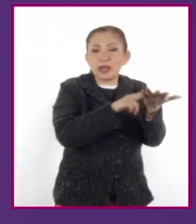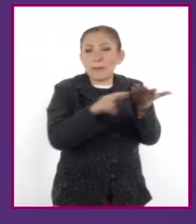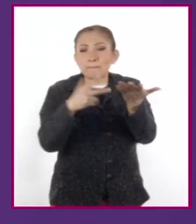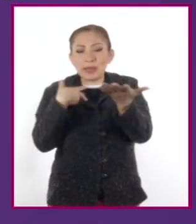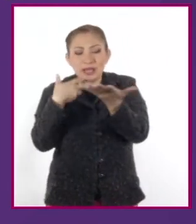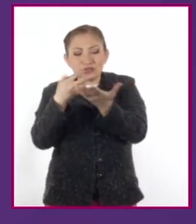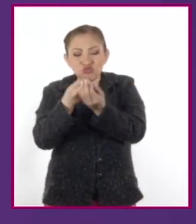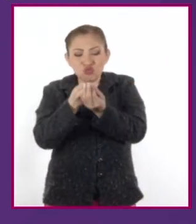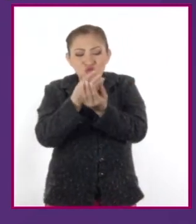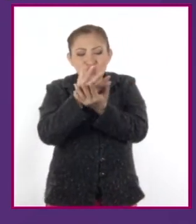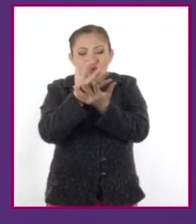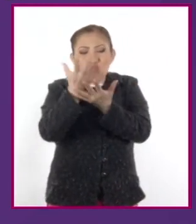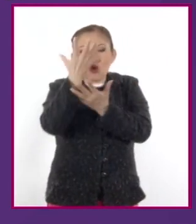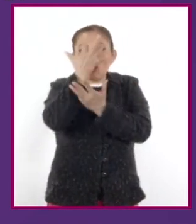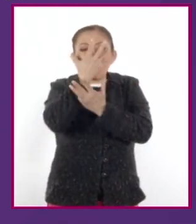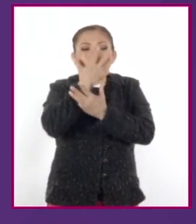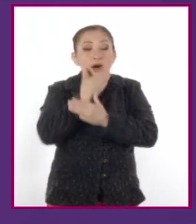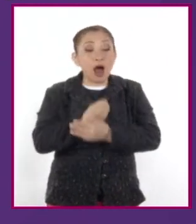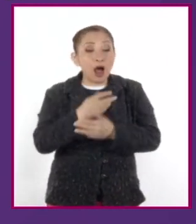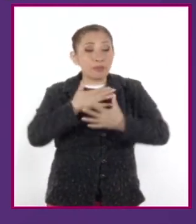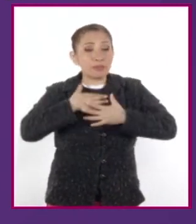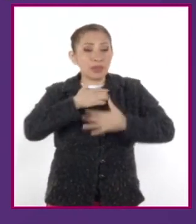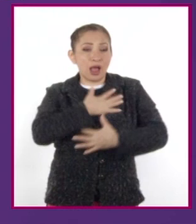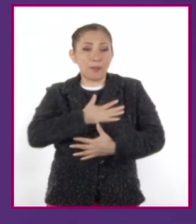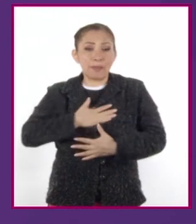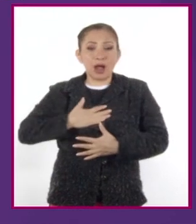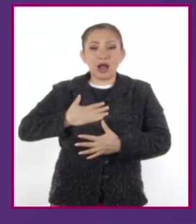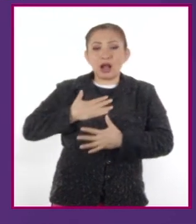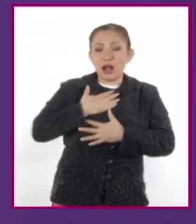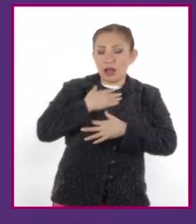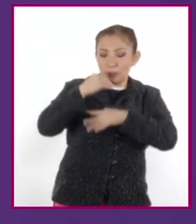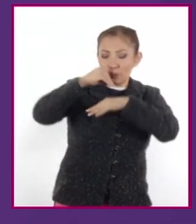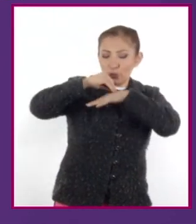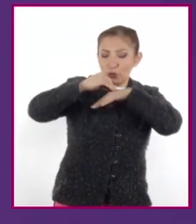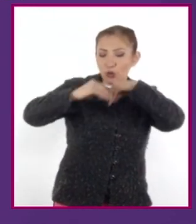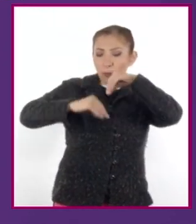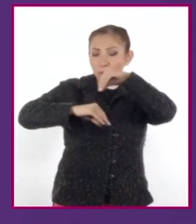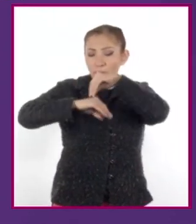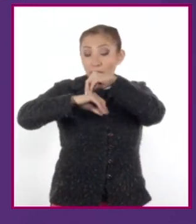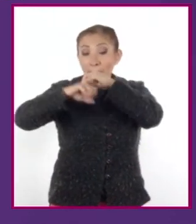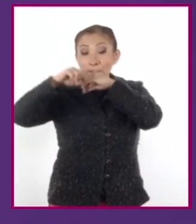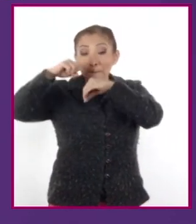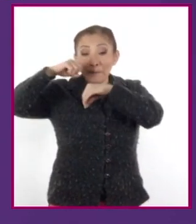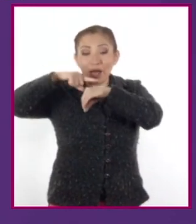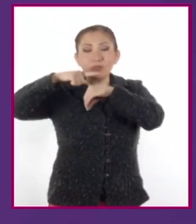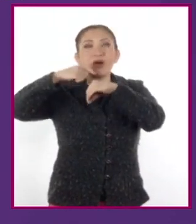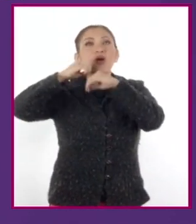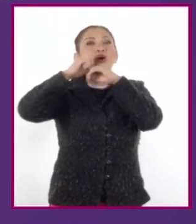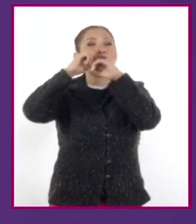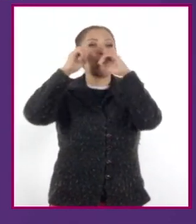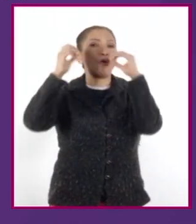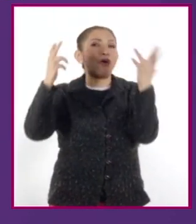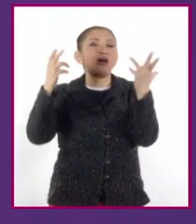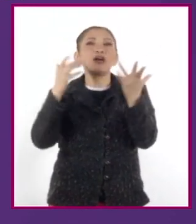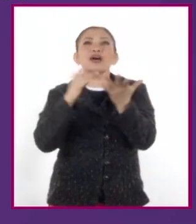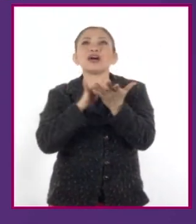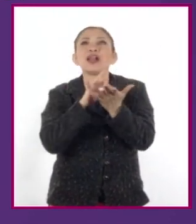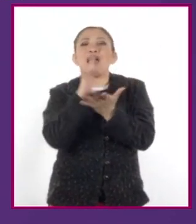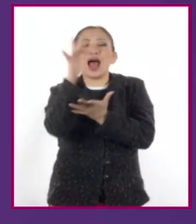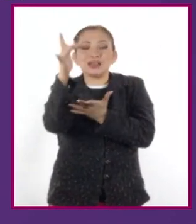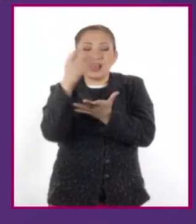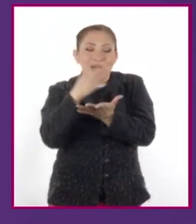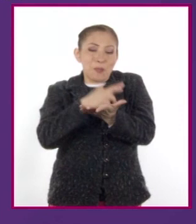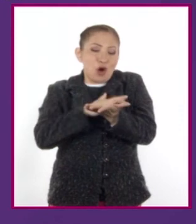mis dedos crecen. Mi amante besóme las manos y en ellas, oh gracia,